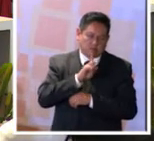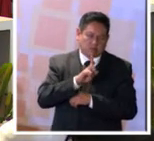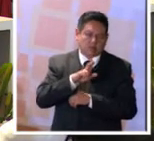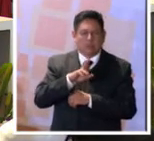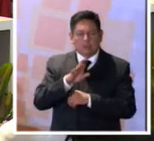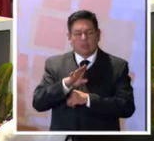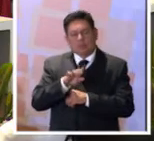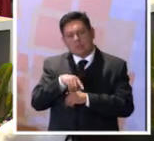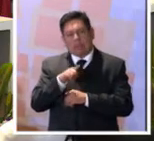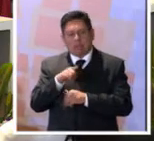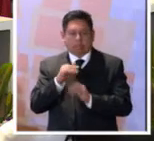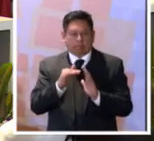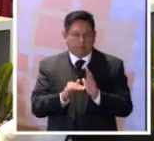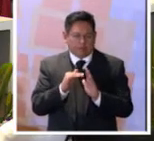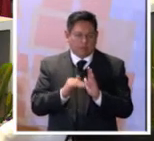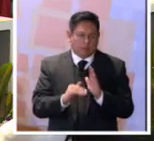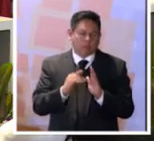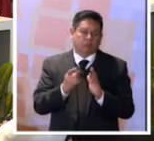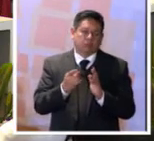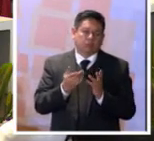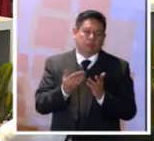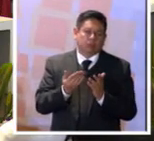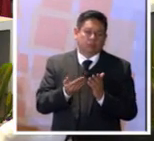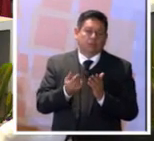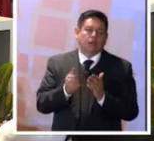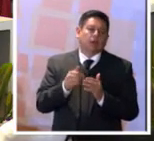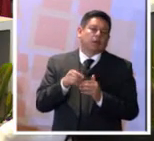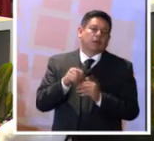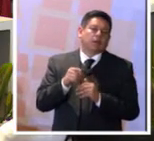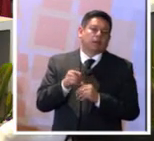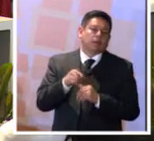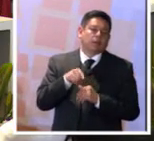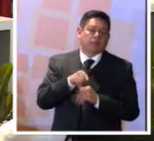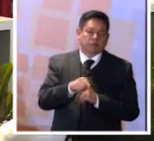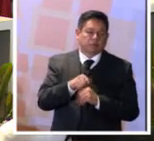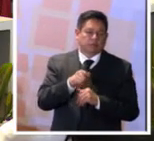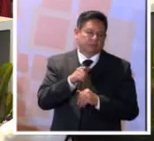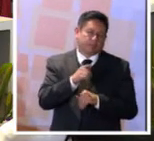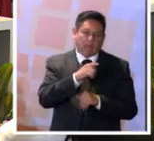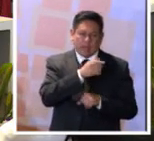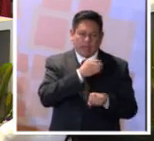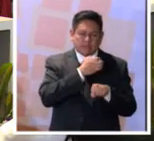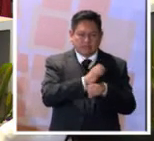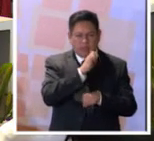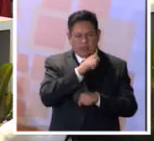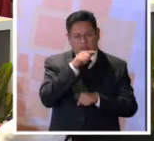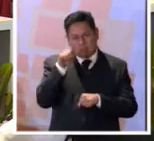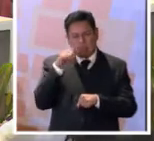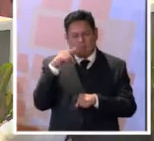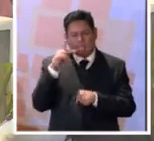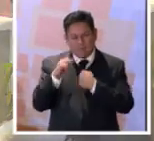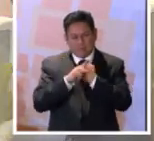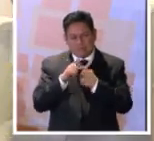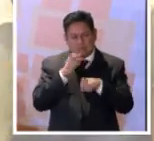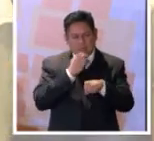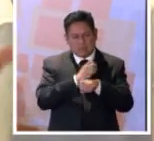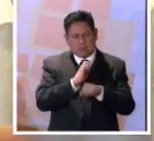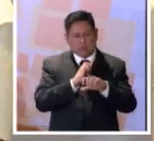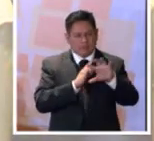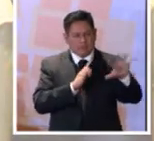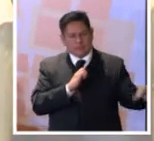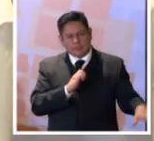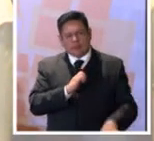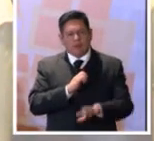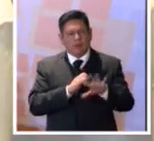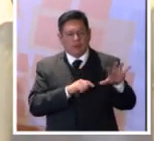se terminó haciendo un máximo. Y entonces en un distrito muy importante, uno de los más importantes del país, desde el